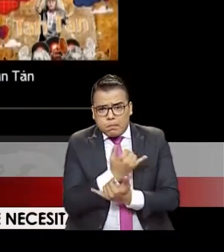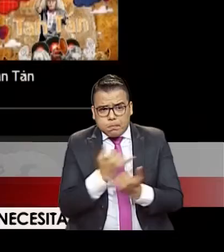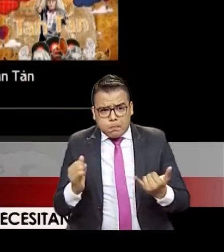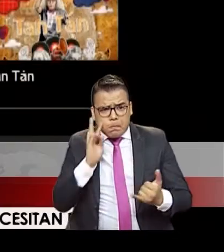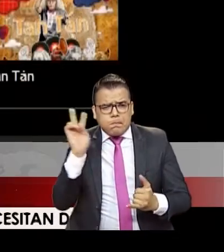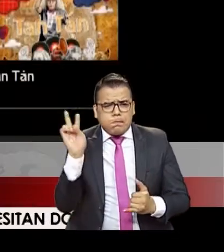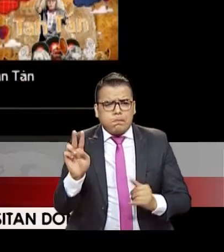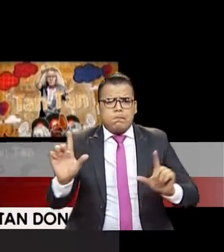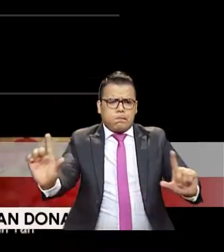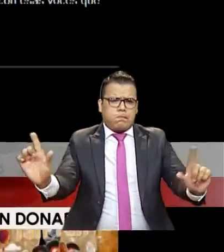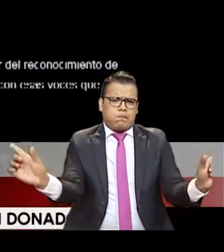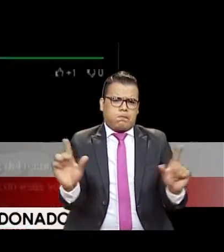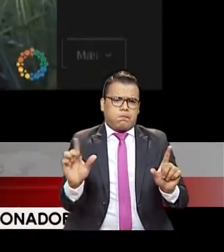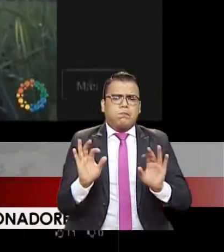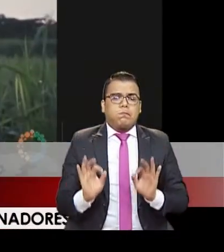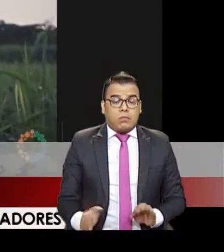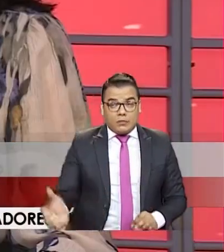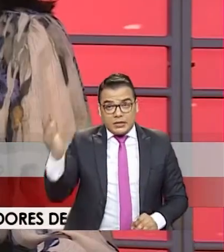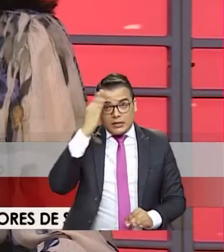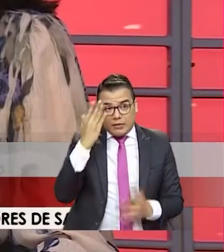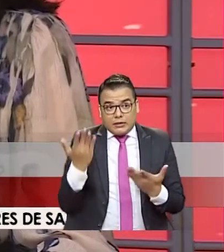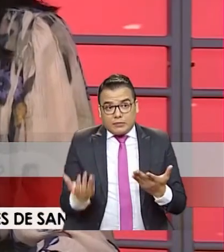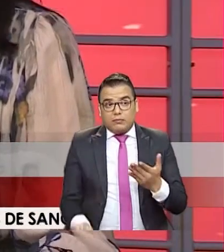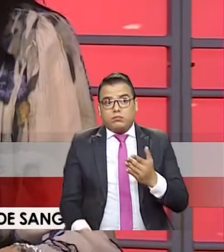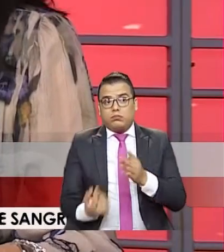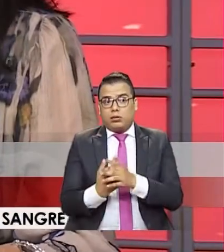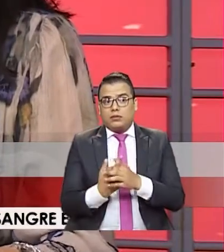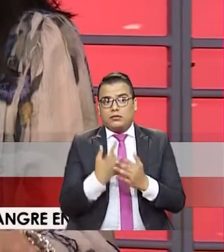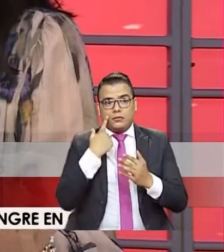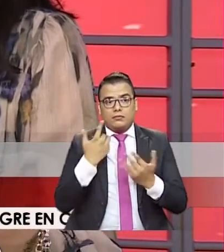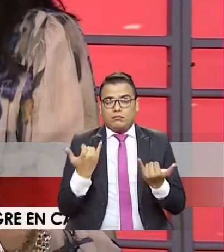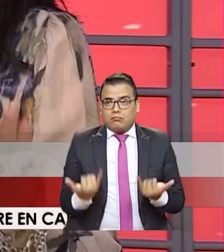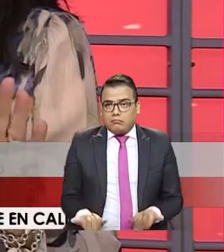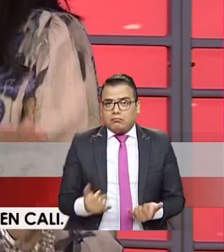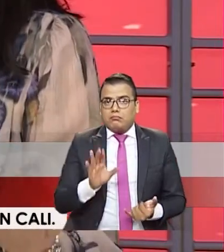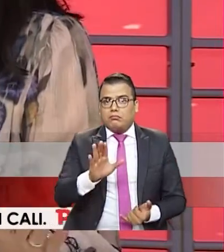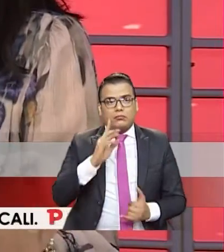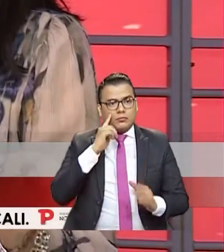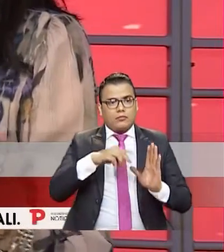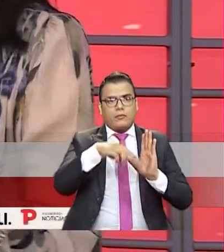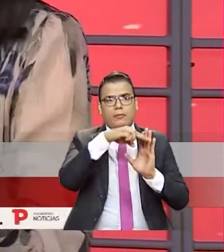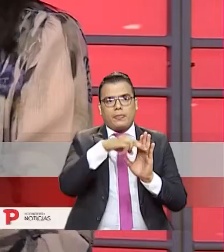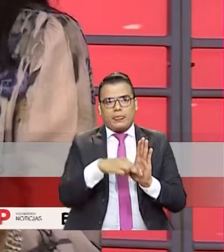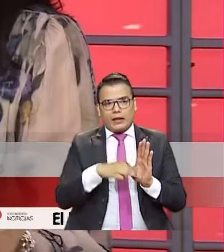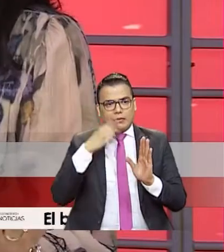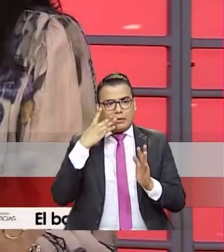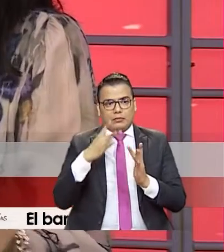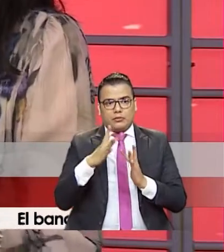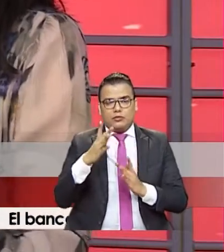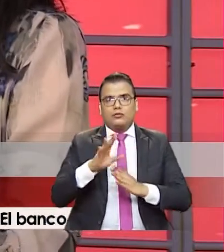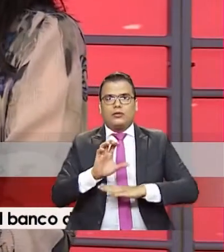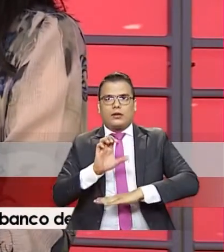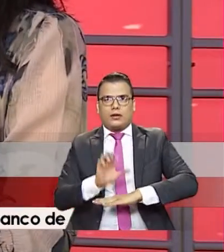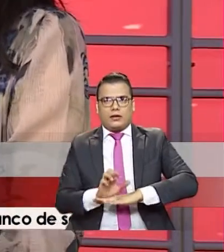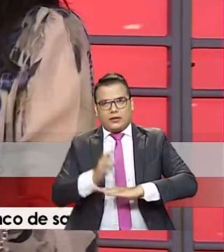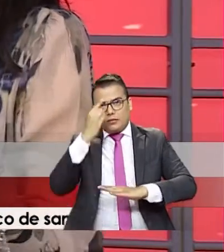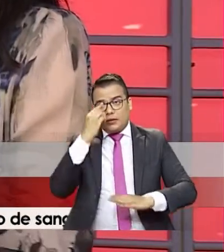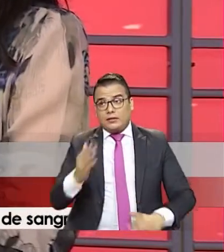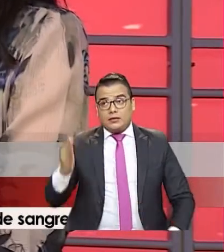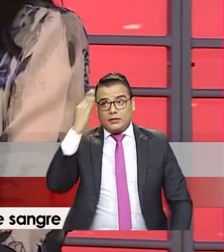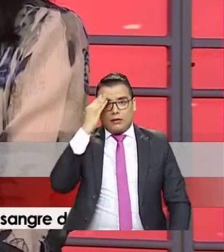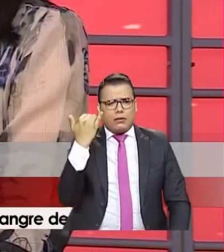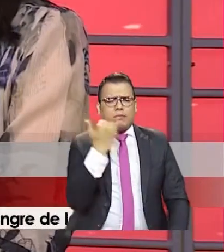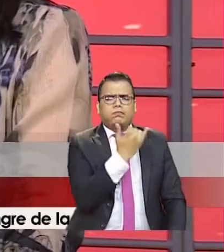y modernizamos o reconocemos como como país en términos de la normatividad y la institucionalidad el hecho que son